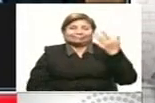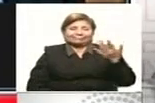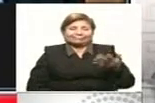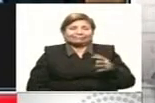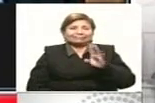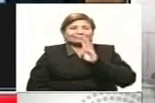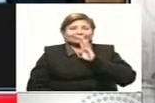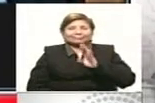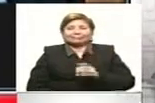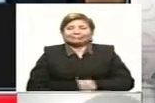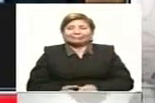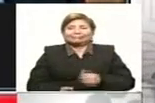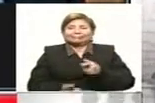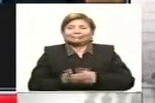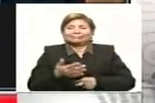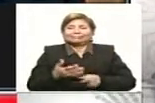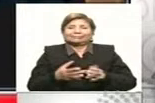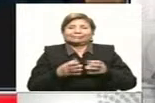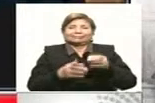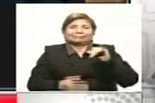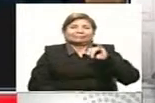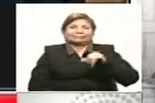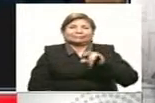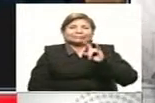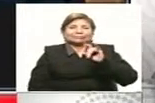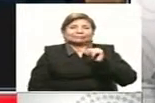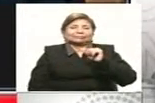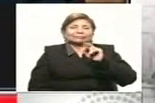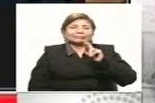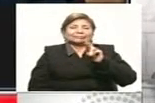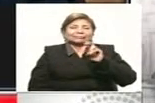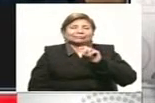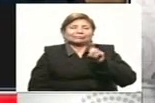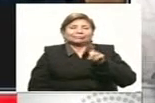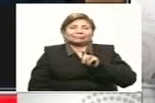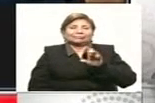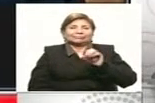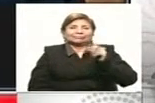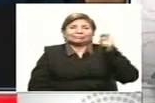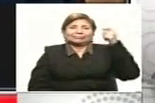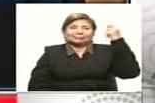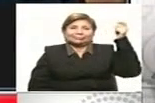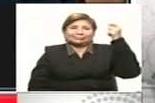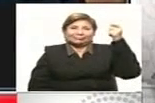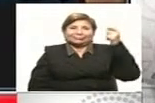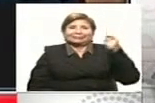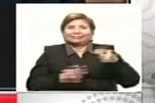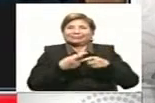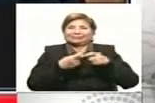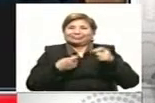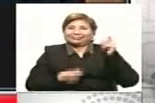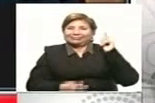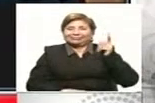la palabra la congresista Juárez Calle desde Piura.